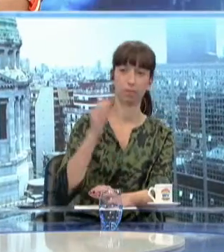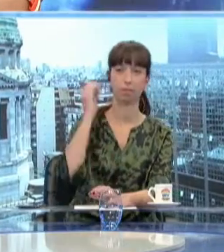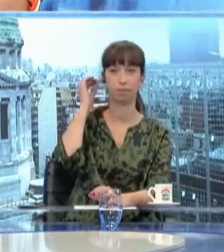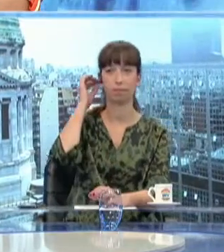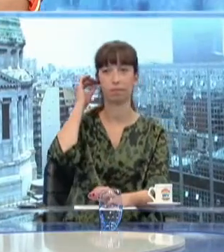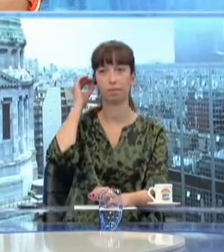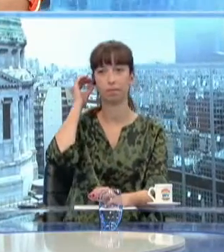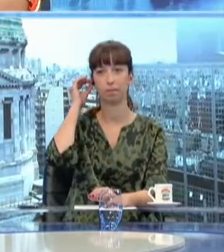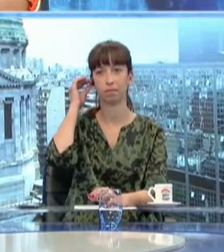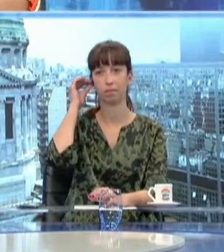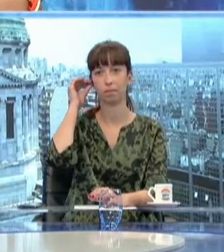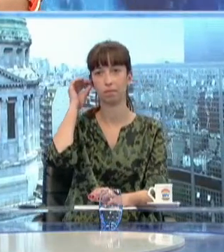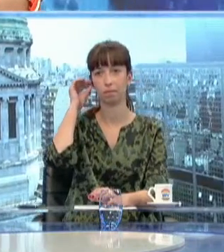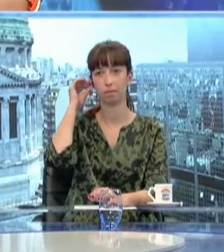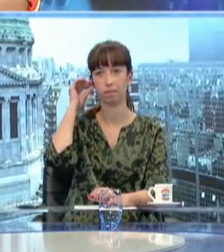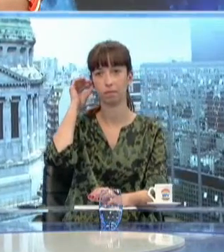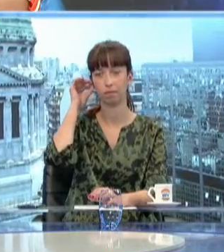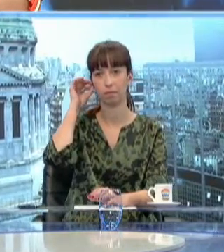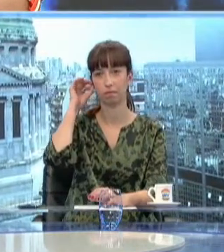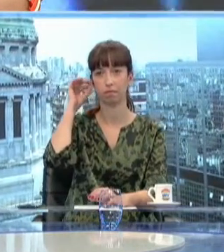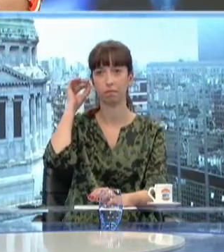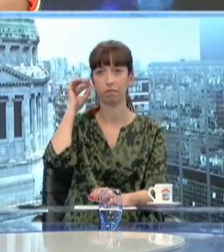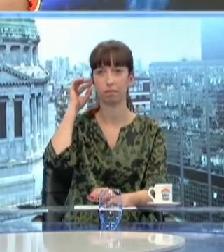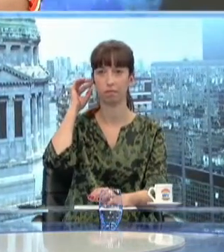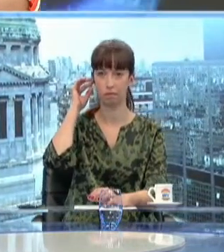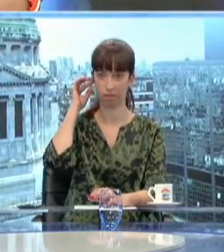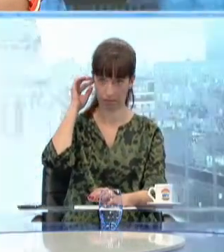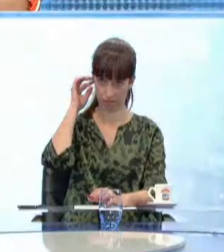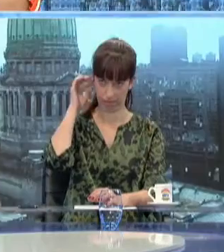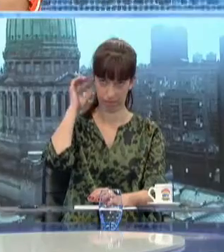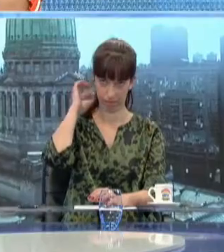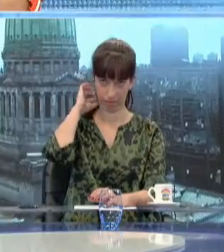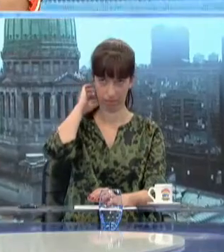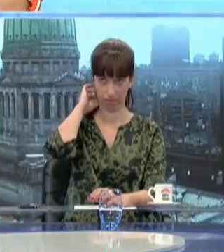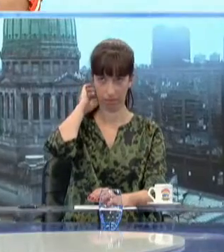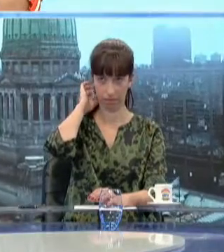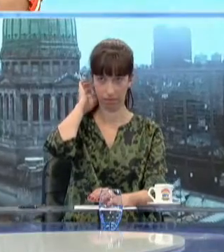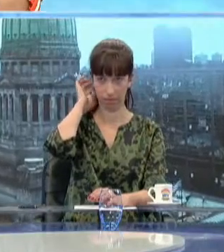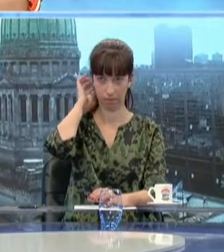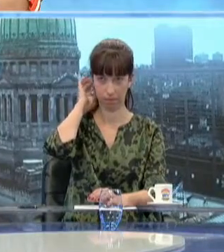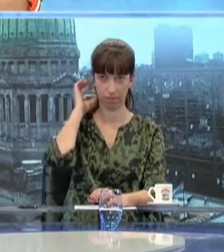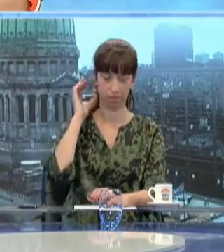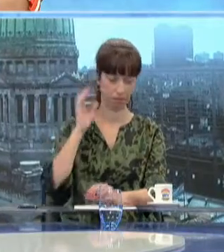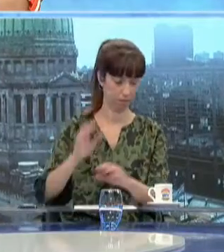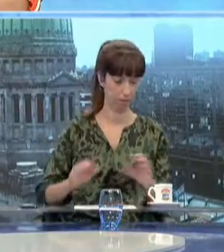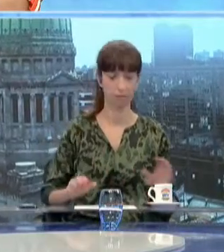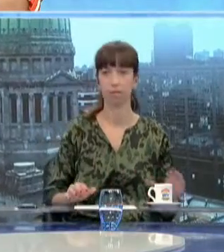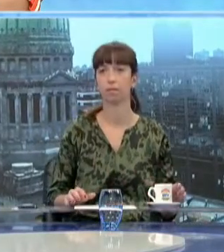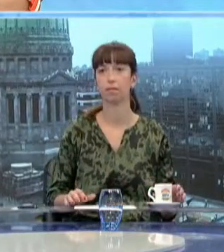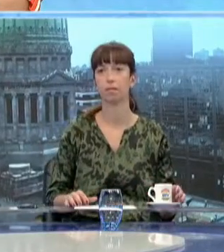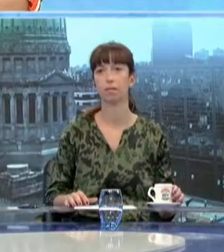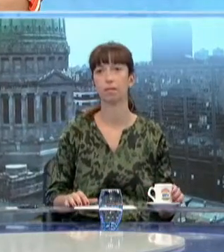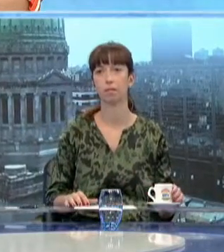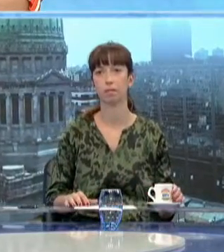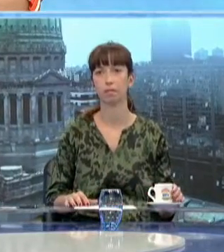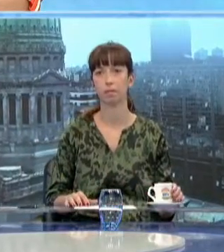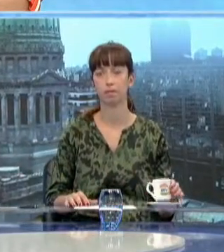una consideración naif de lo que son las empresas radicadas en una guarida